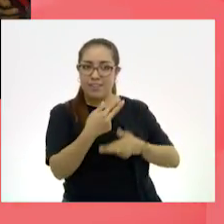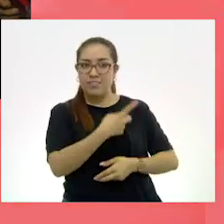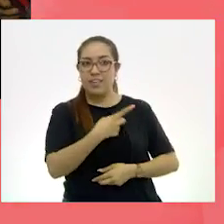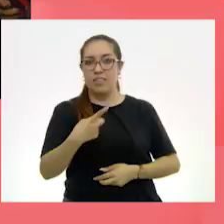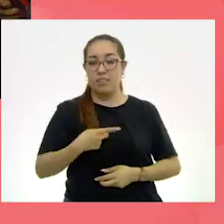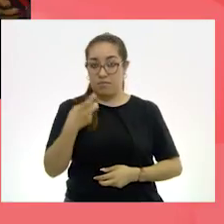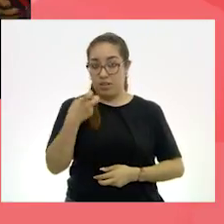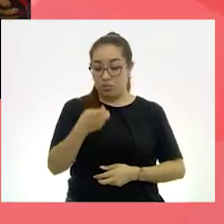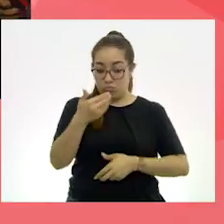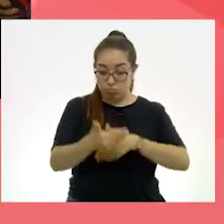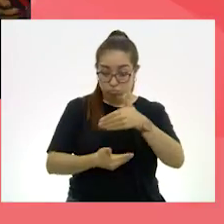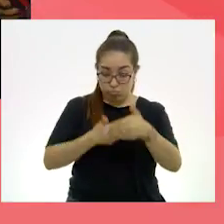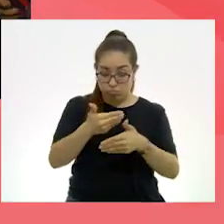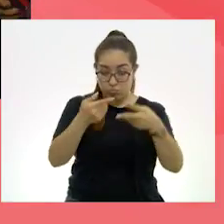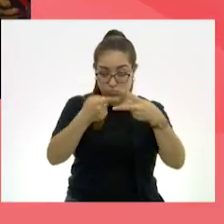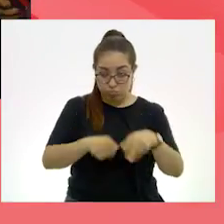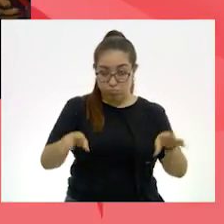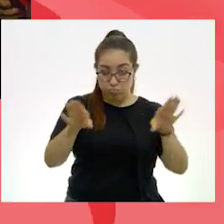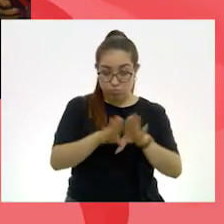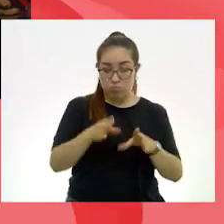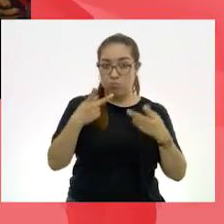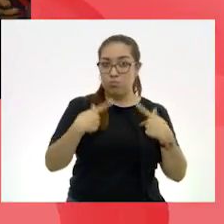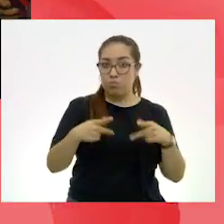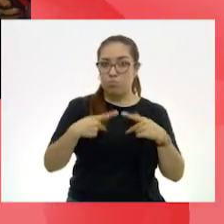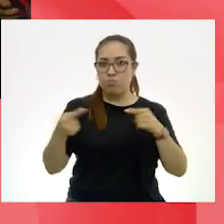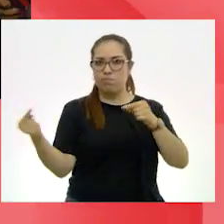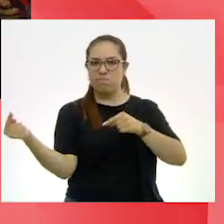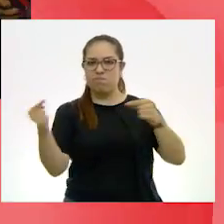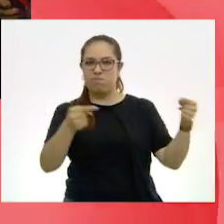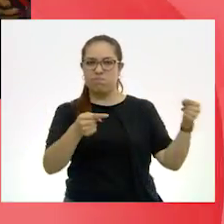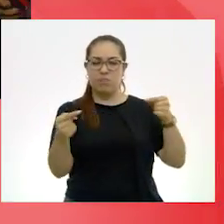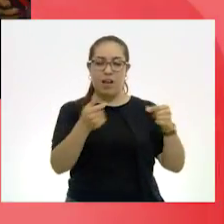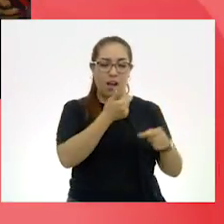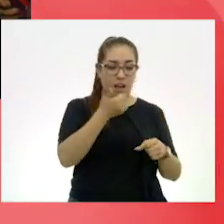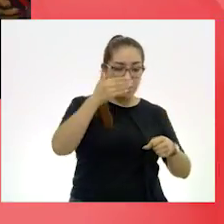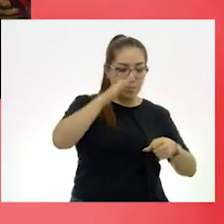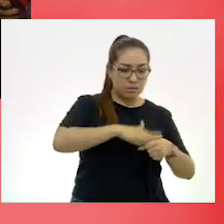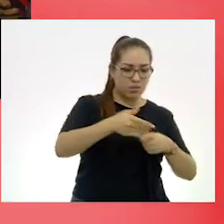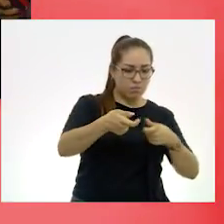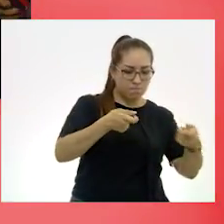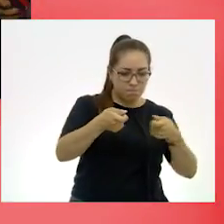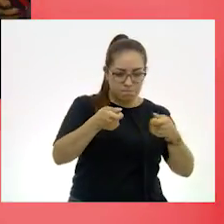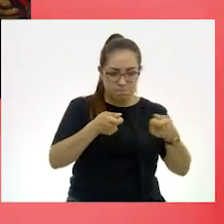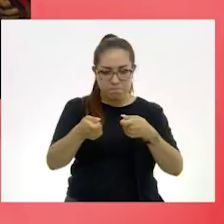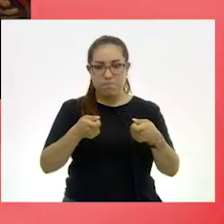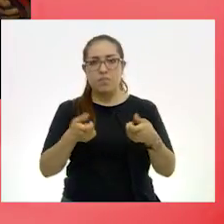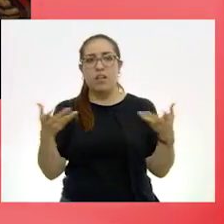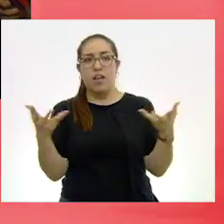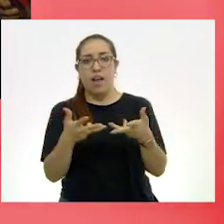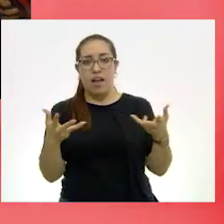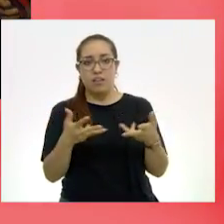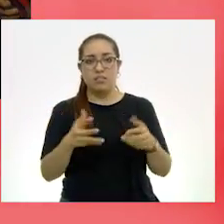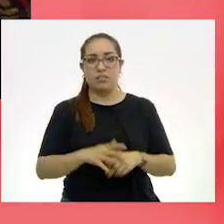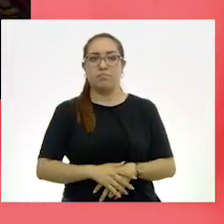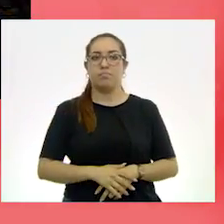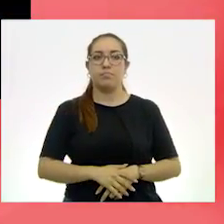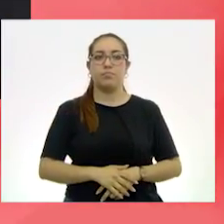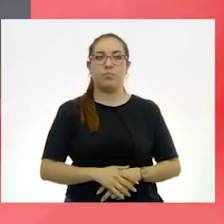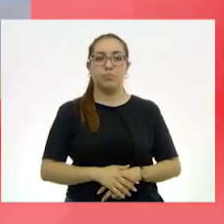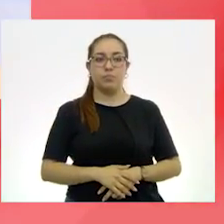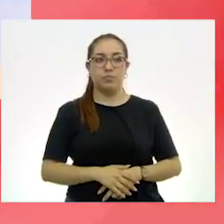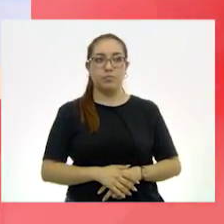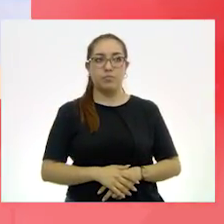también animadversión del lado de los hacendados y de sus administradores, y entonces con prepotencia trataban a la gente de los